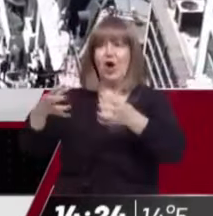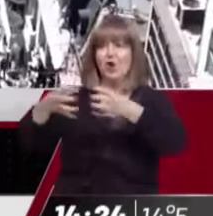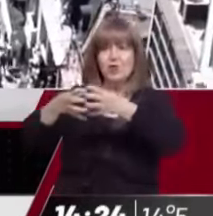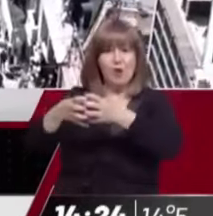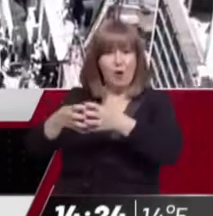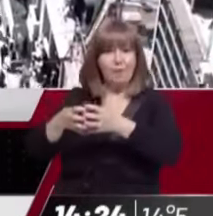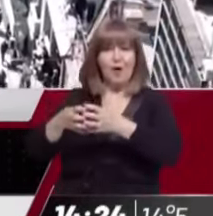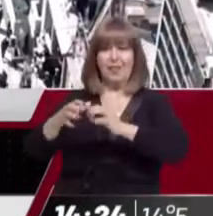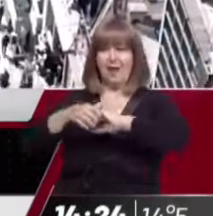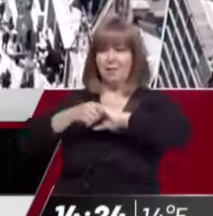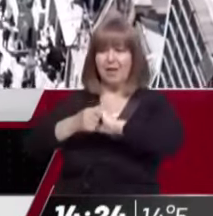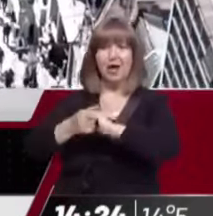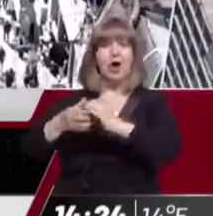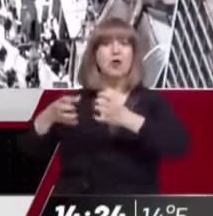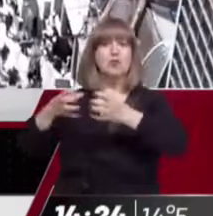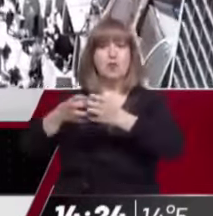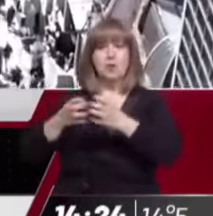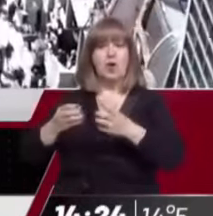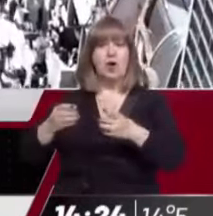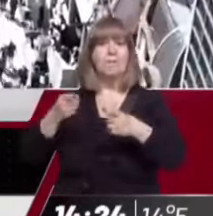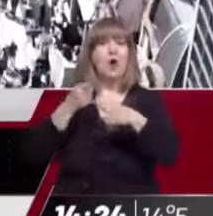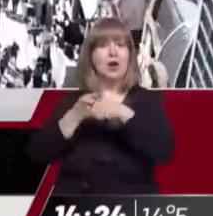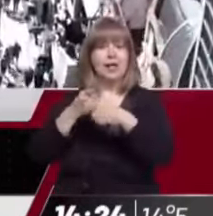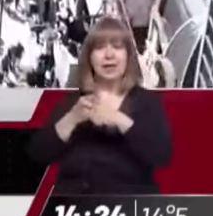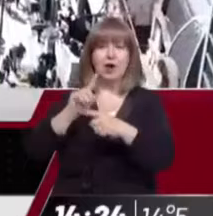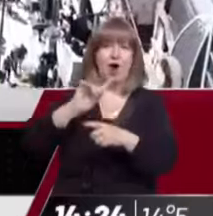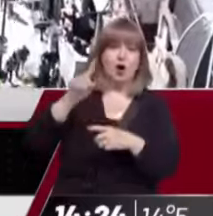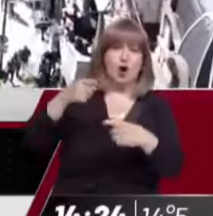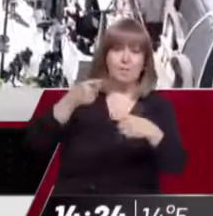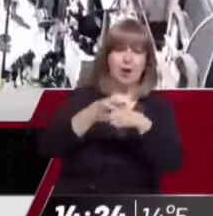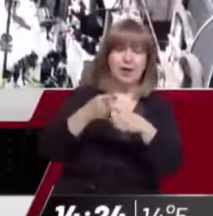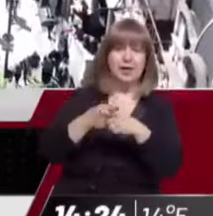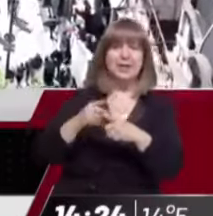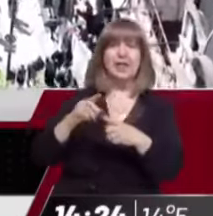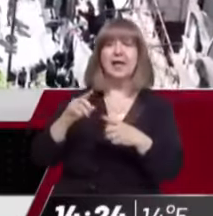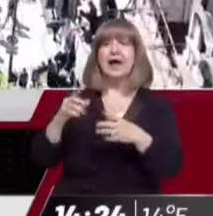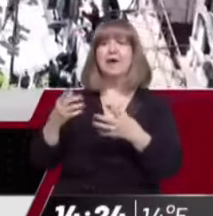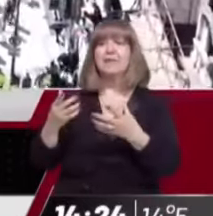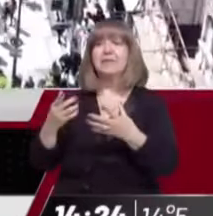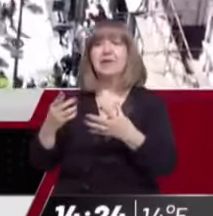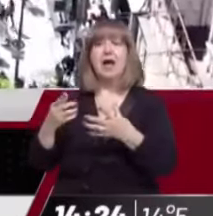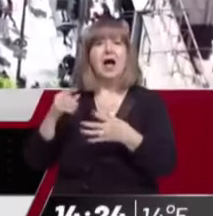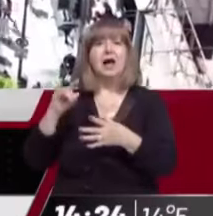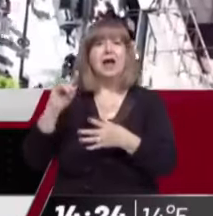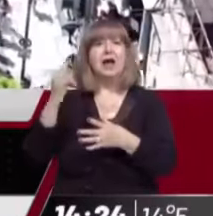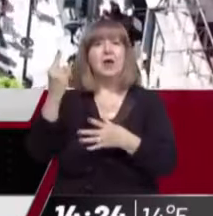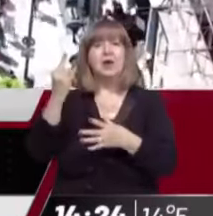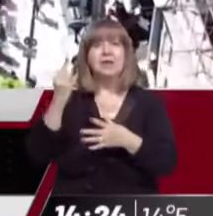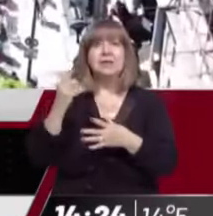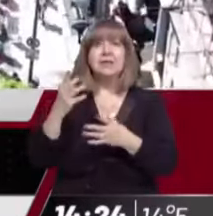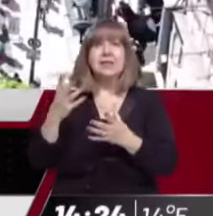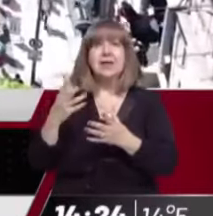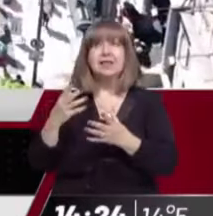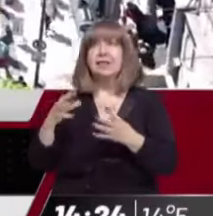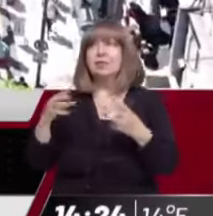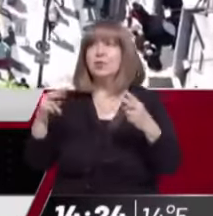políticas, voluntariados, charlas. La universidad es muy viva, es un espacio como de